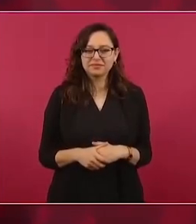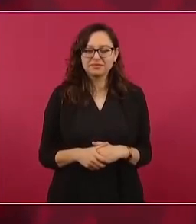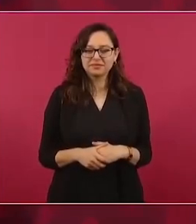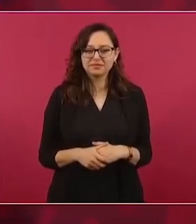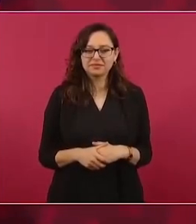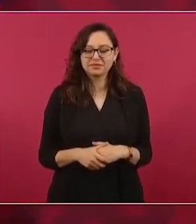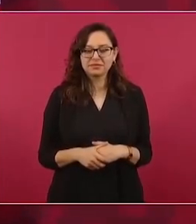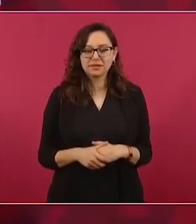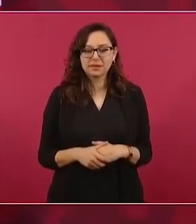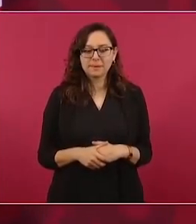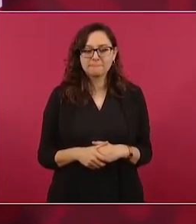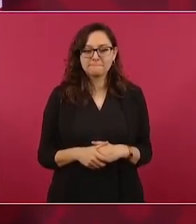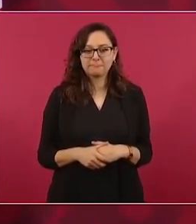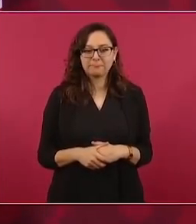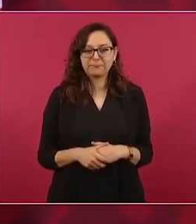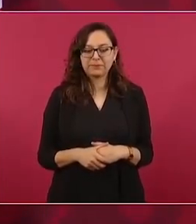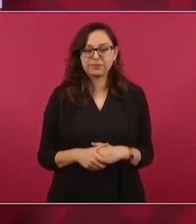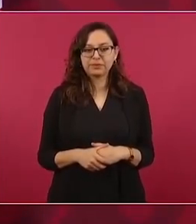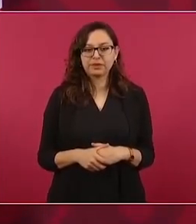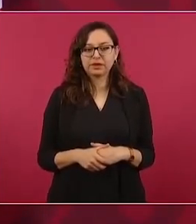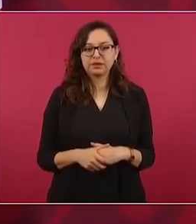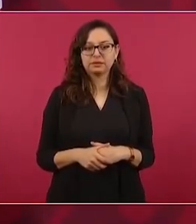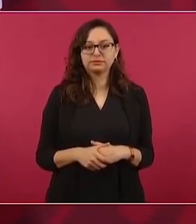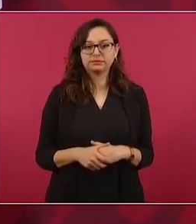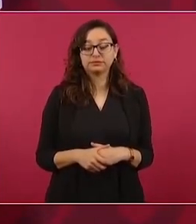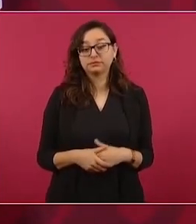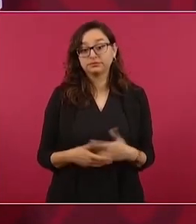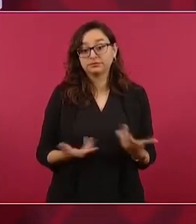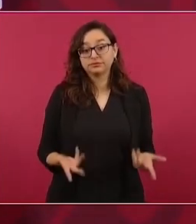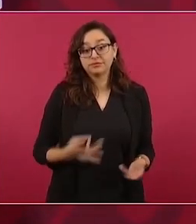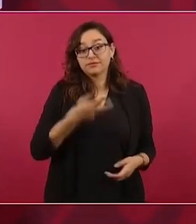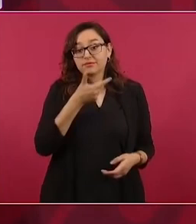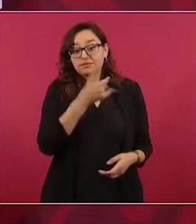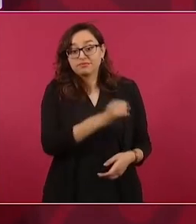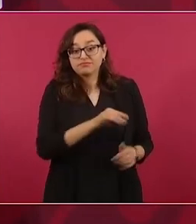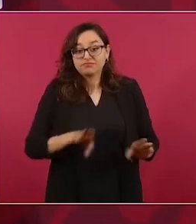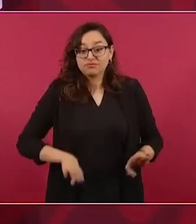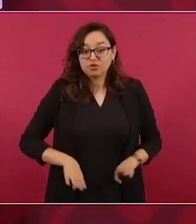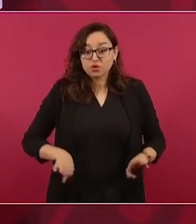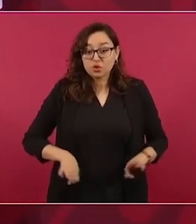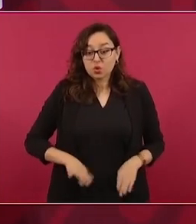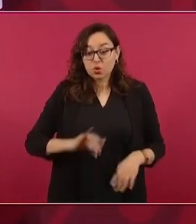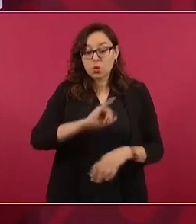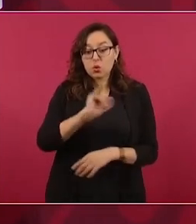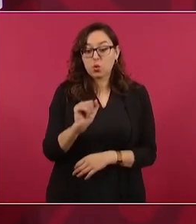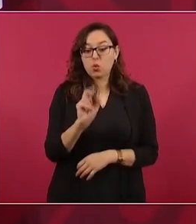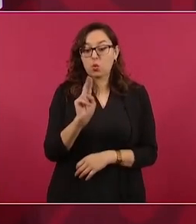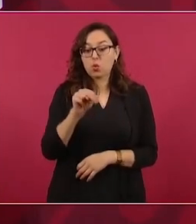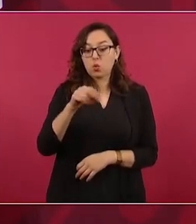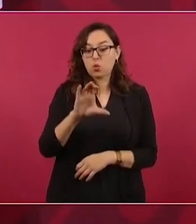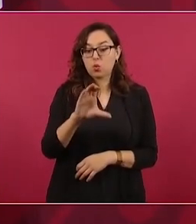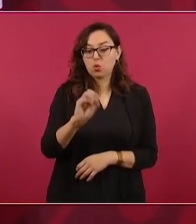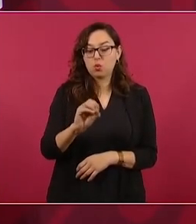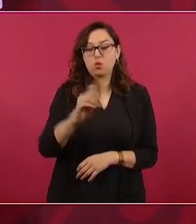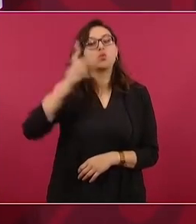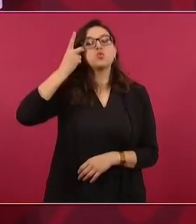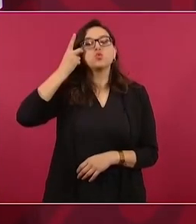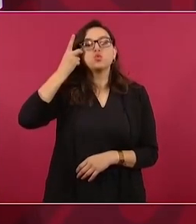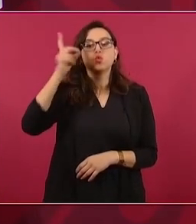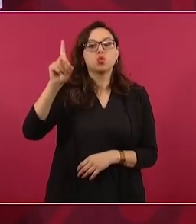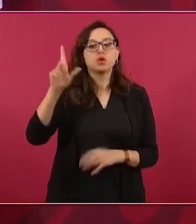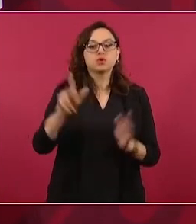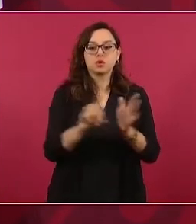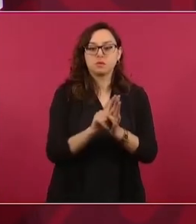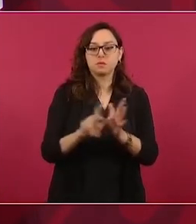Estos son los Juncos, los dueños del periódico